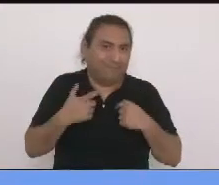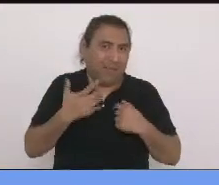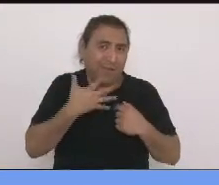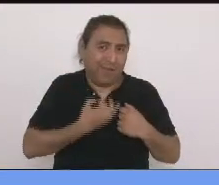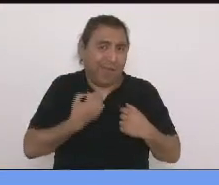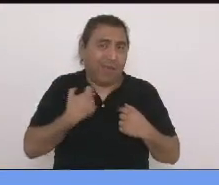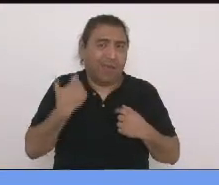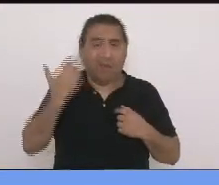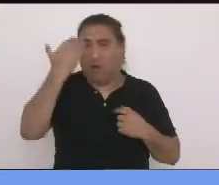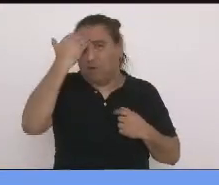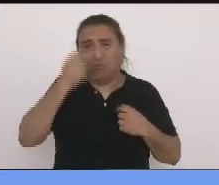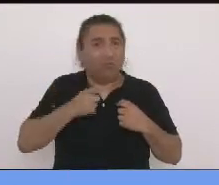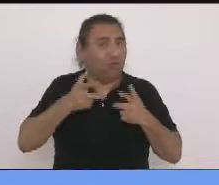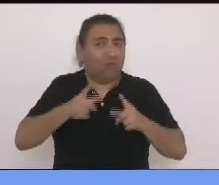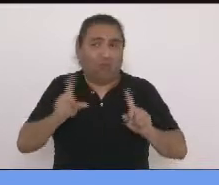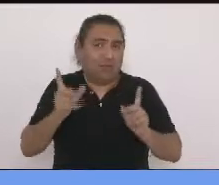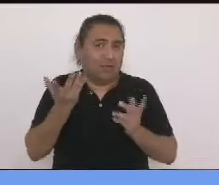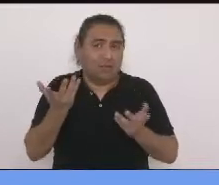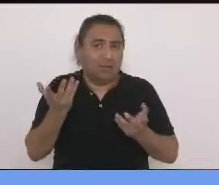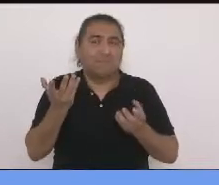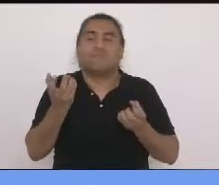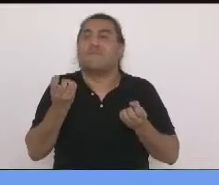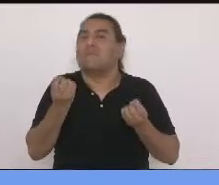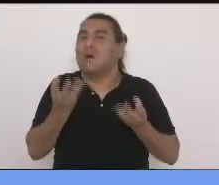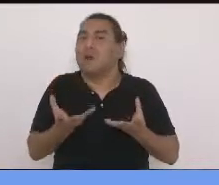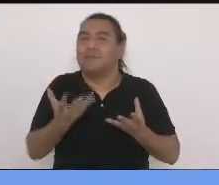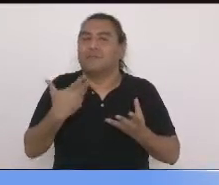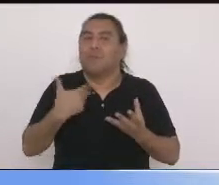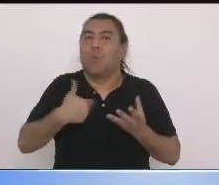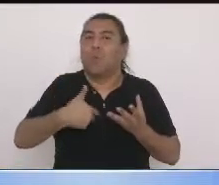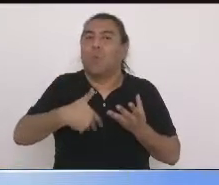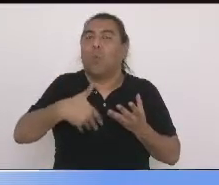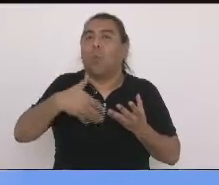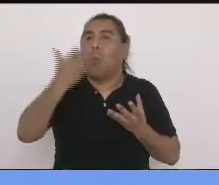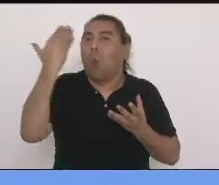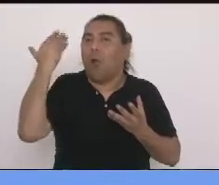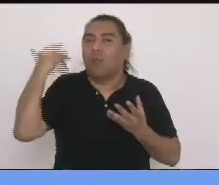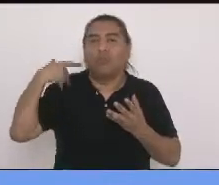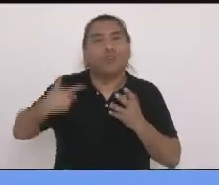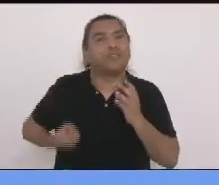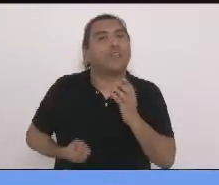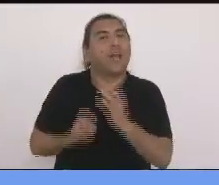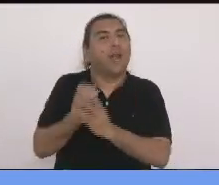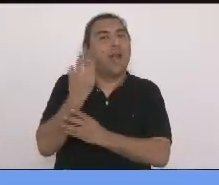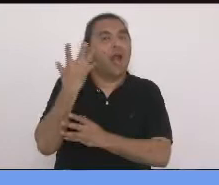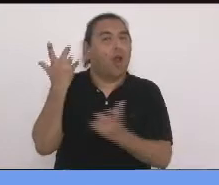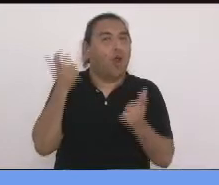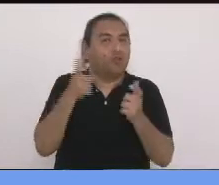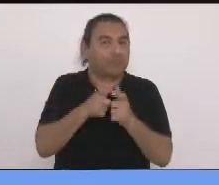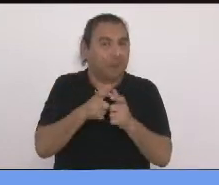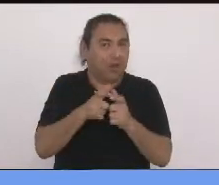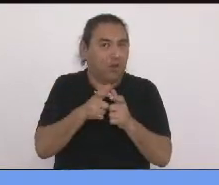tanto porque cuando cuando se crea el consejo de la magistratura en la reforma de la constitución